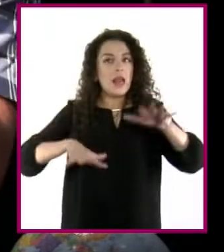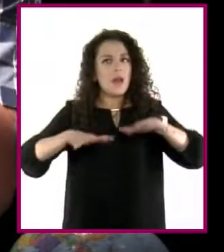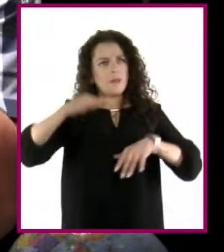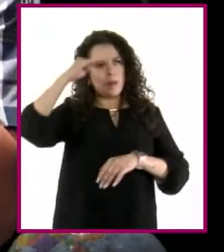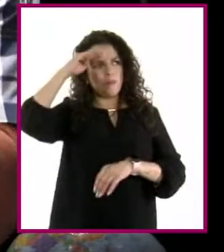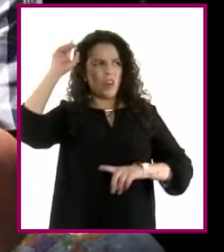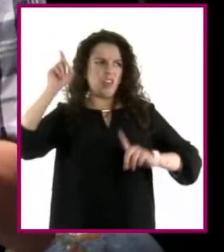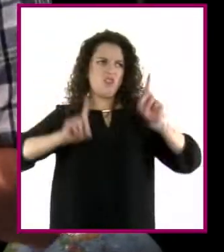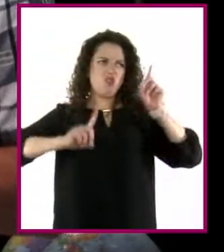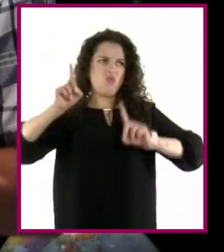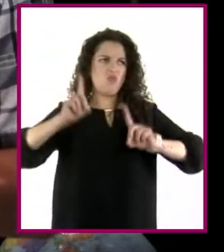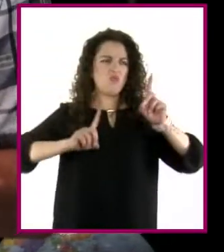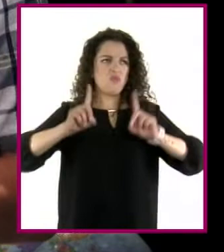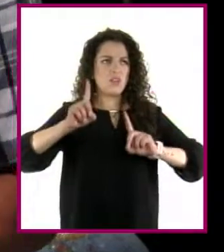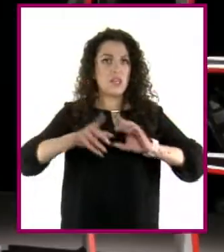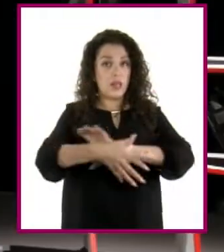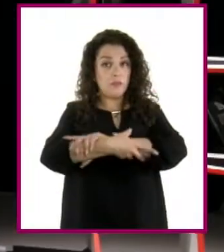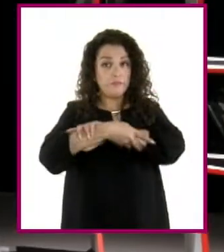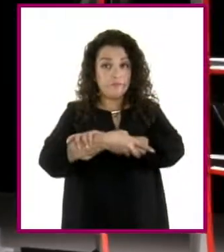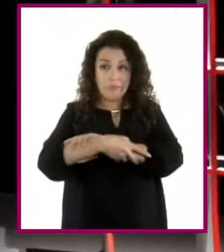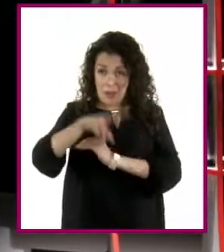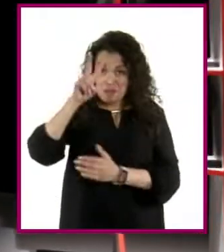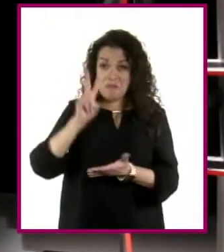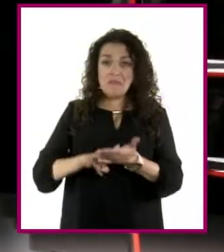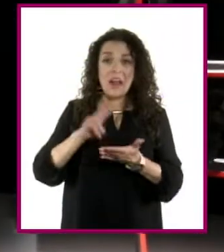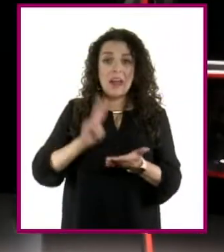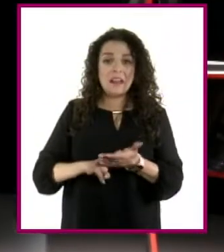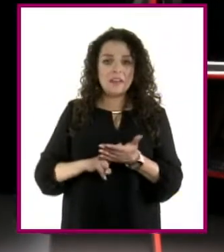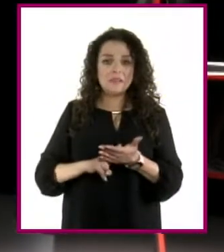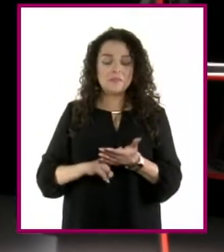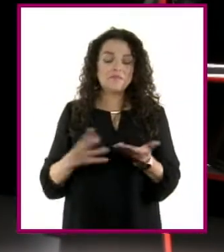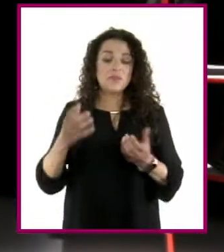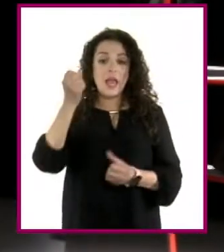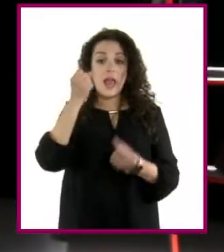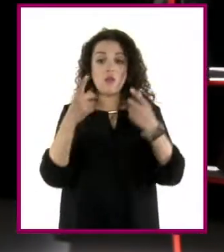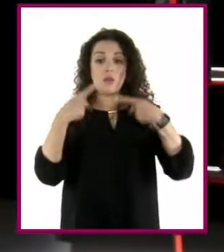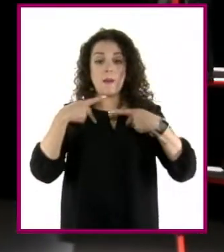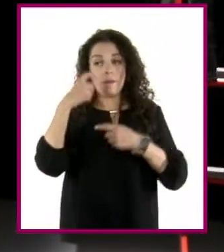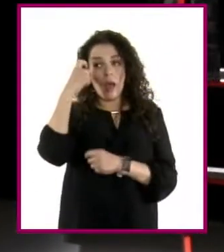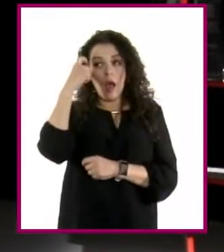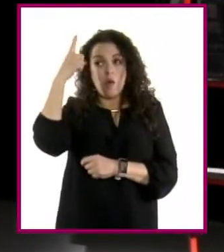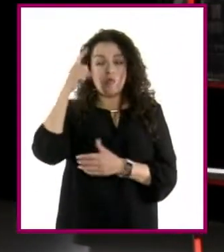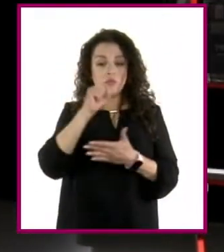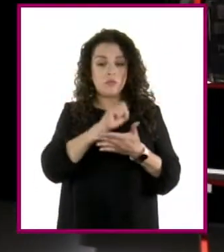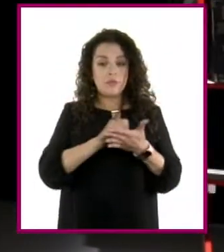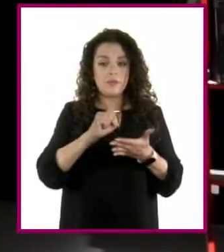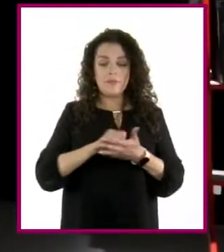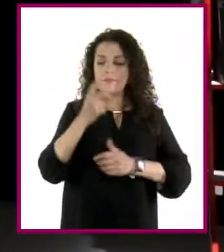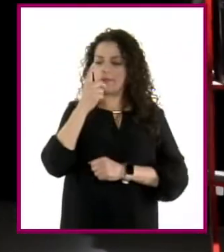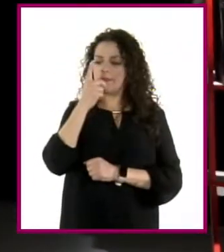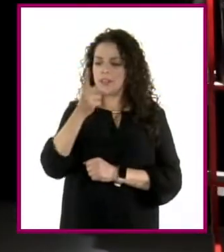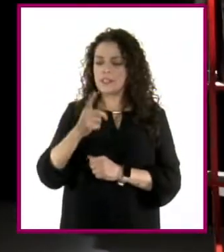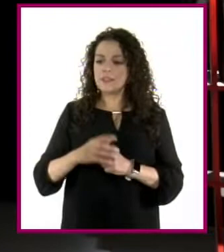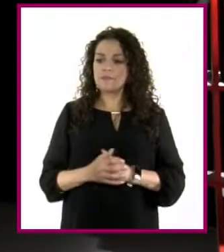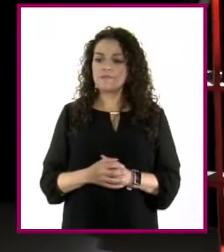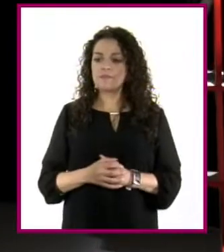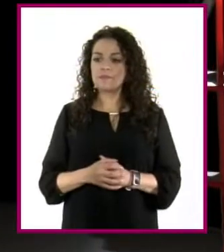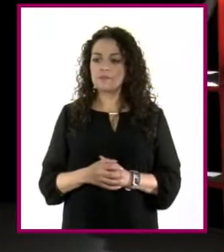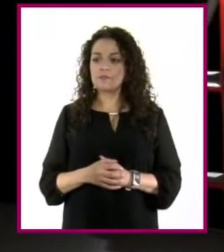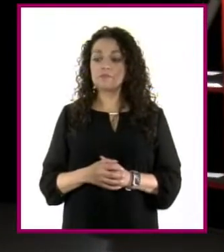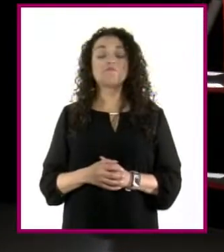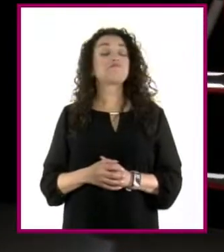ser intrínsecamente valiosa. Algunos autores han señalado que es compatible con